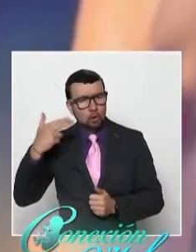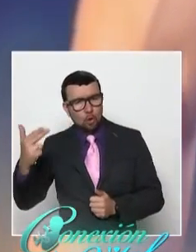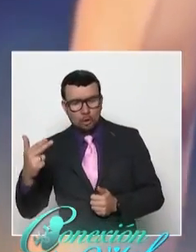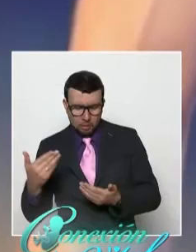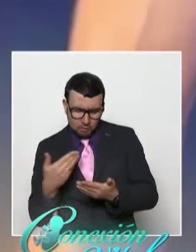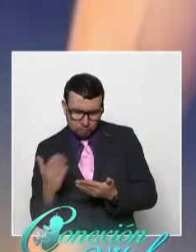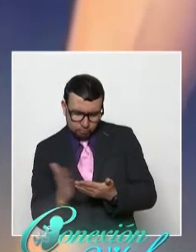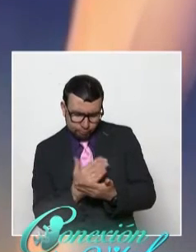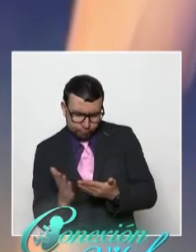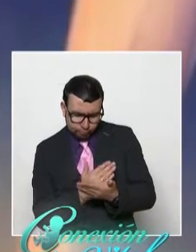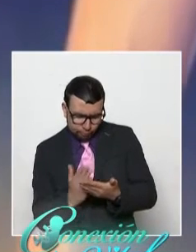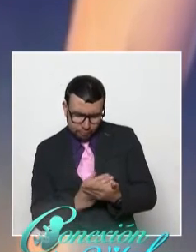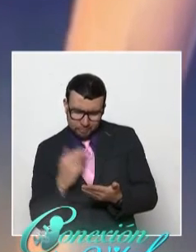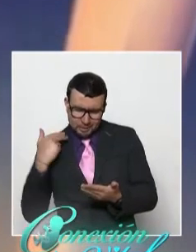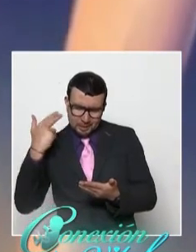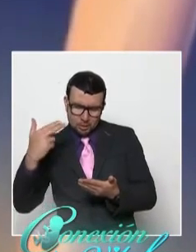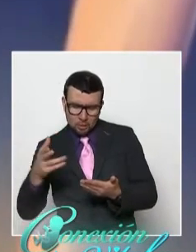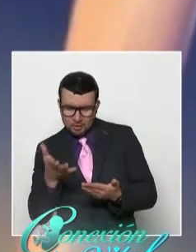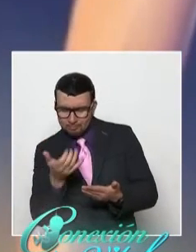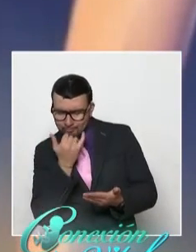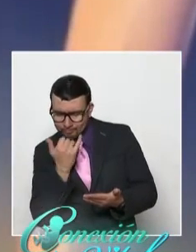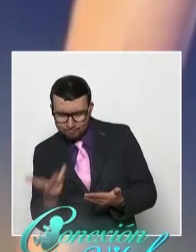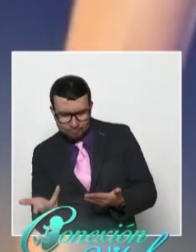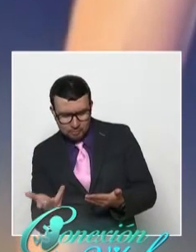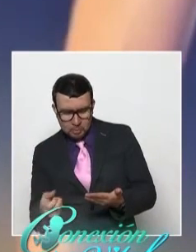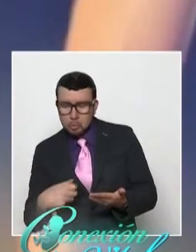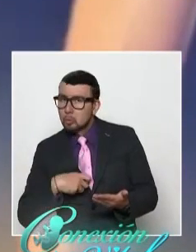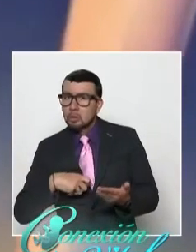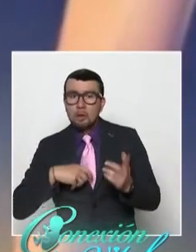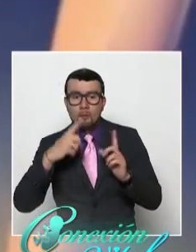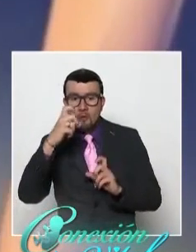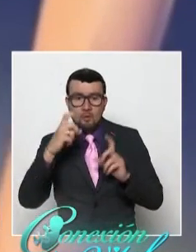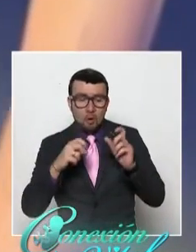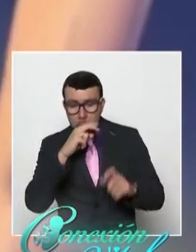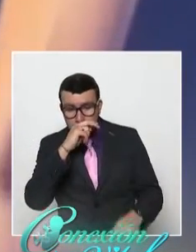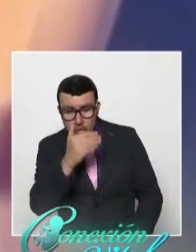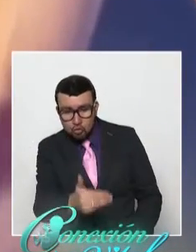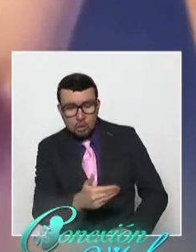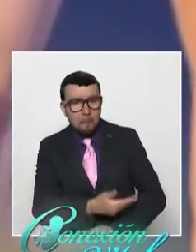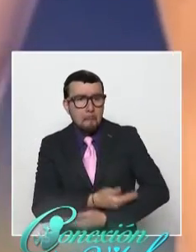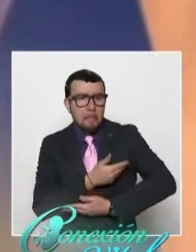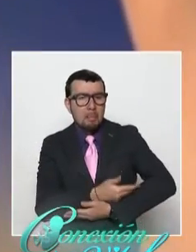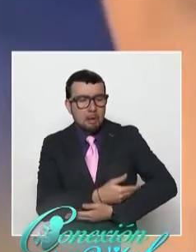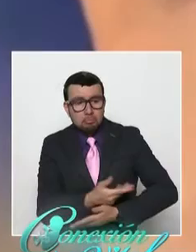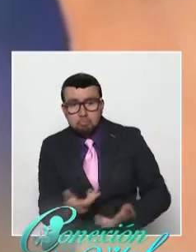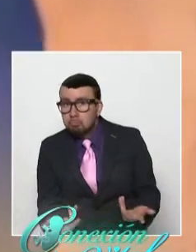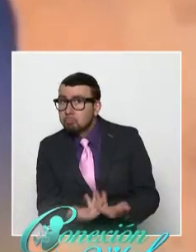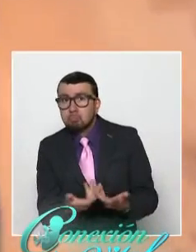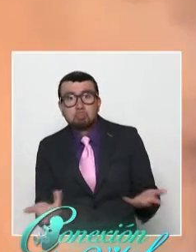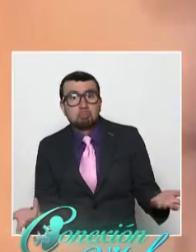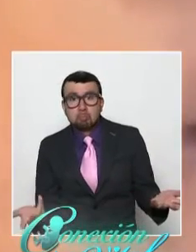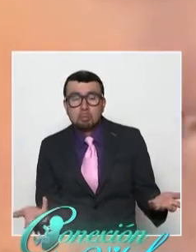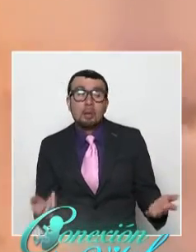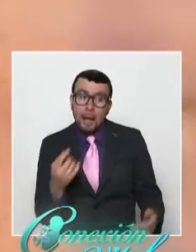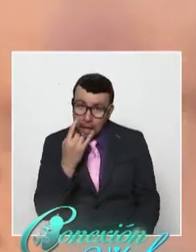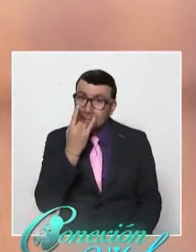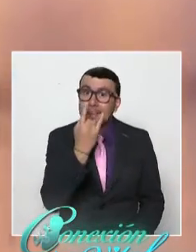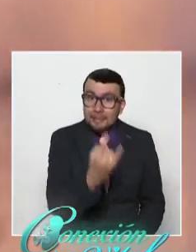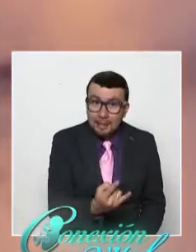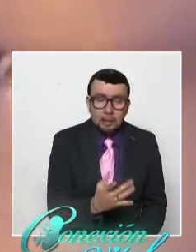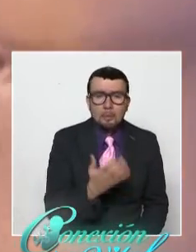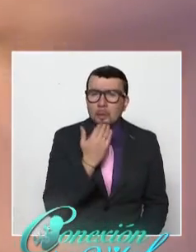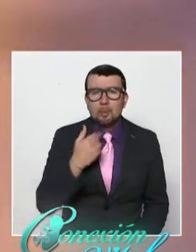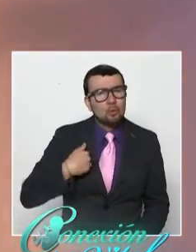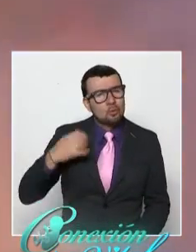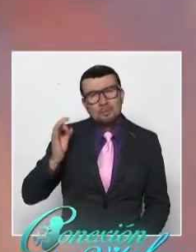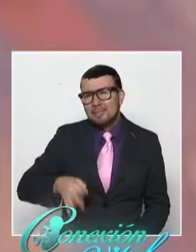claras. Y para este análisis, pues yo no tengo fotografías de él desde que era bebé. Entonces, habría sido muy interesante porque yo hago